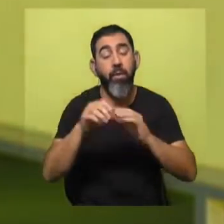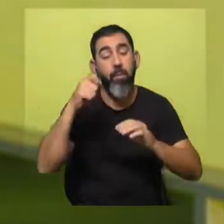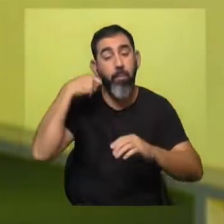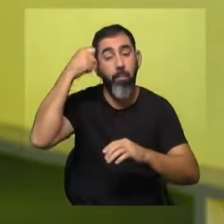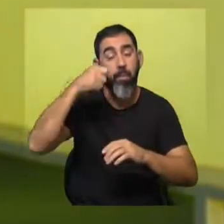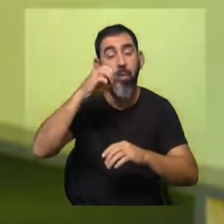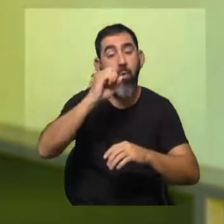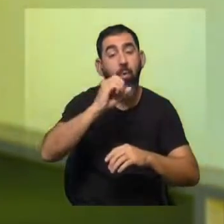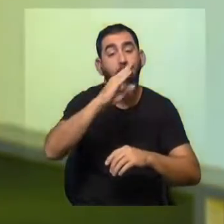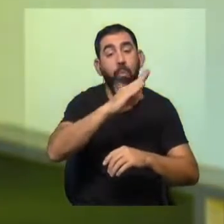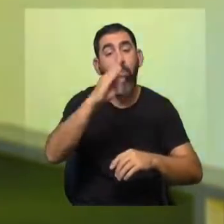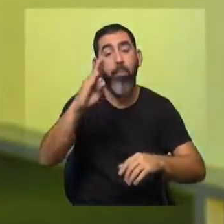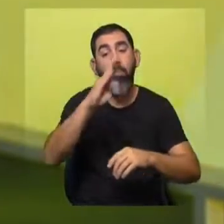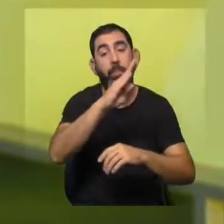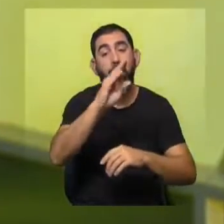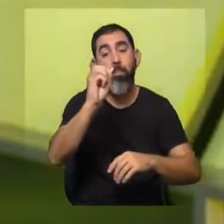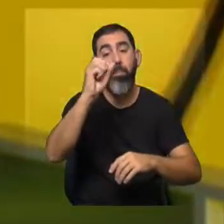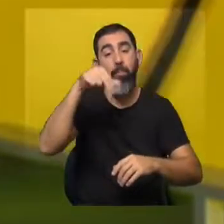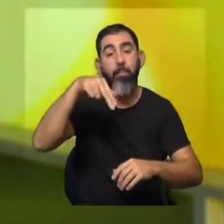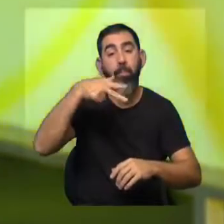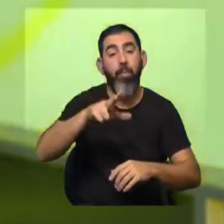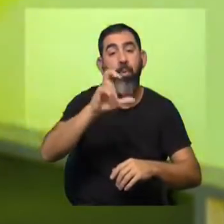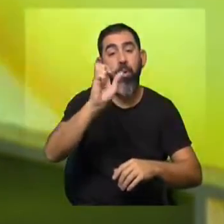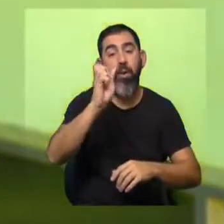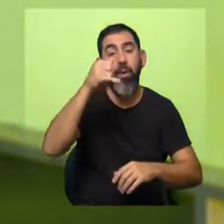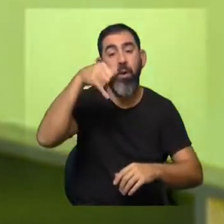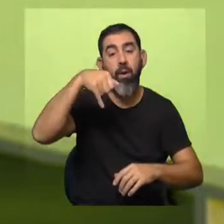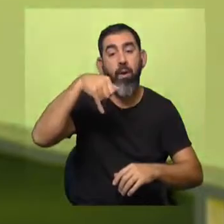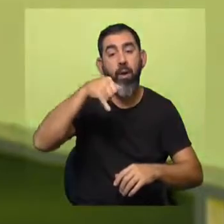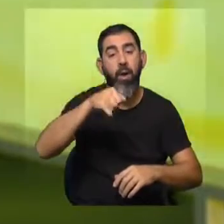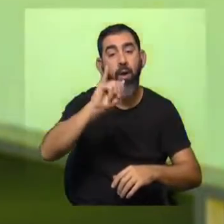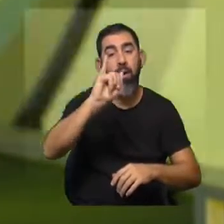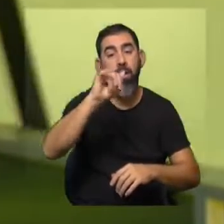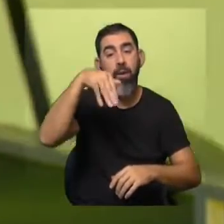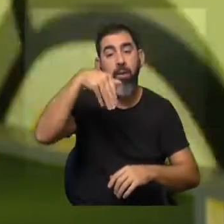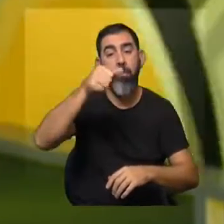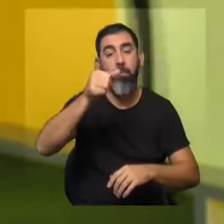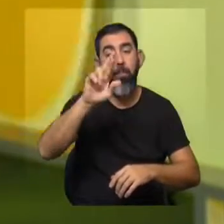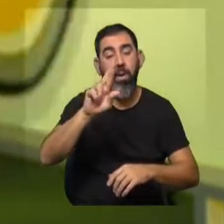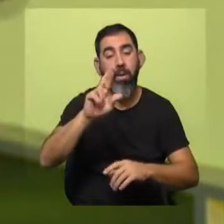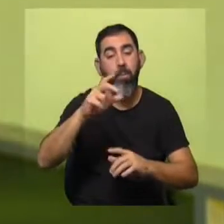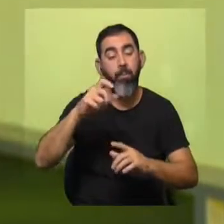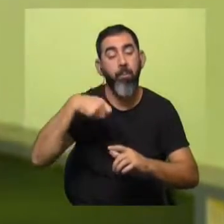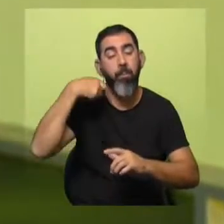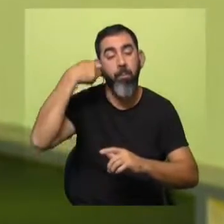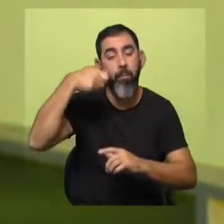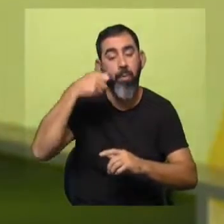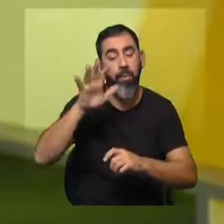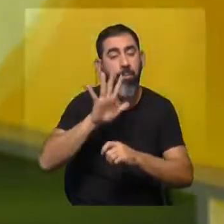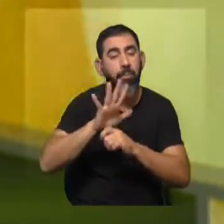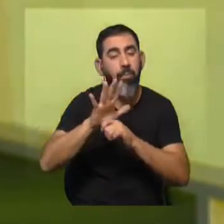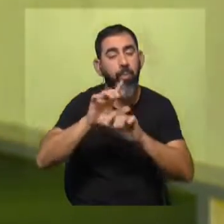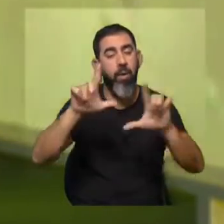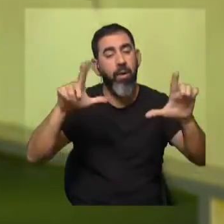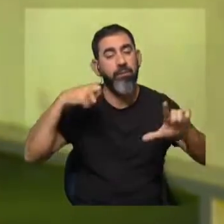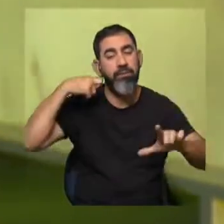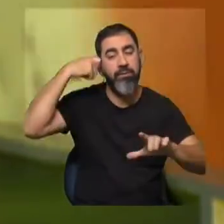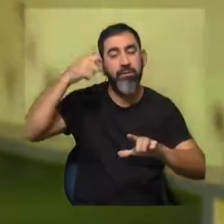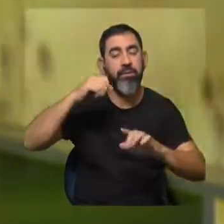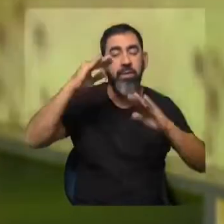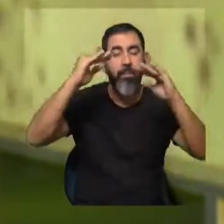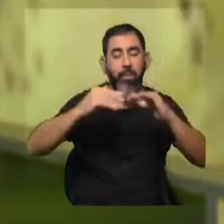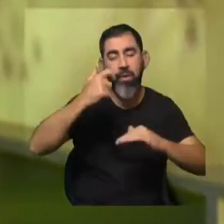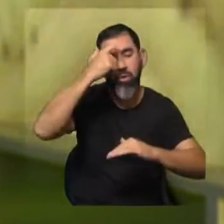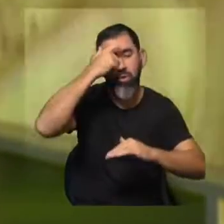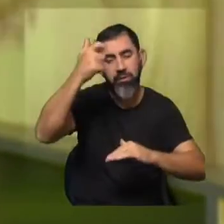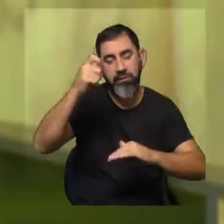película de Oppenheimer. Una historia que, como decíamos en el arranque, tal vez en el cine tenga un poquito menos de ciencia de la